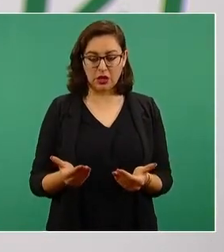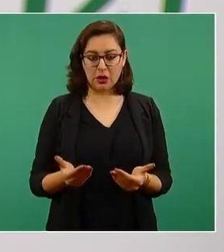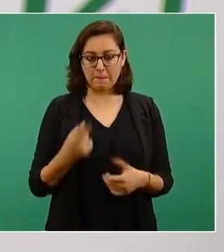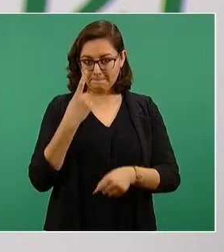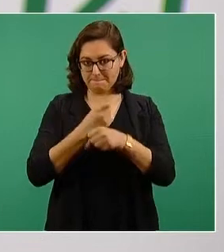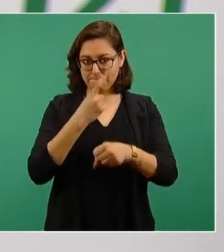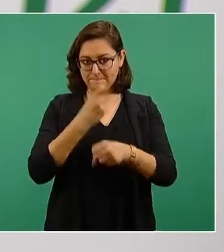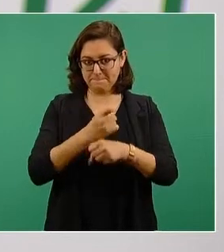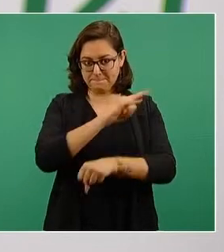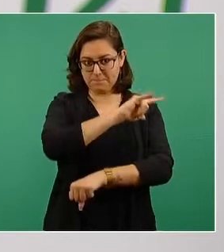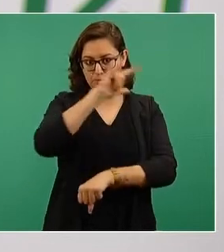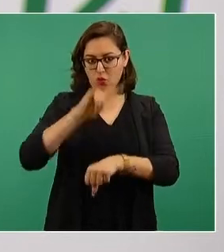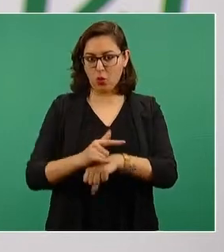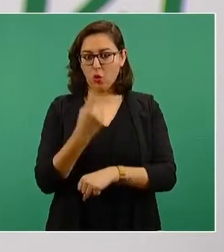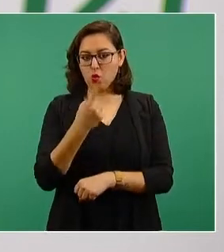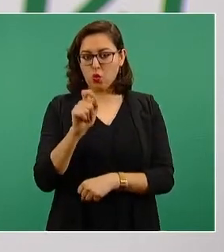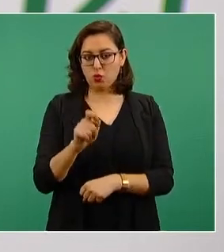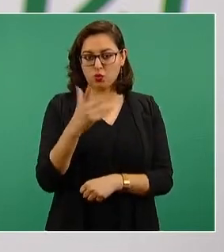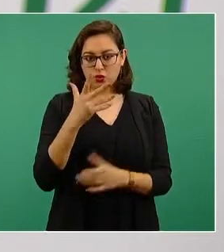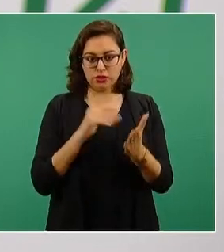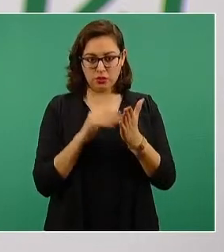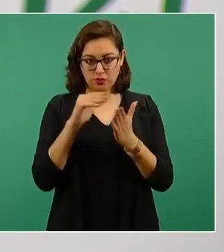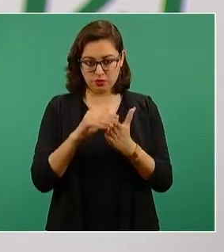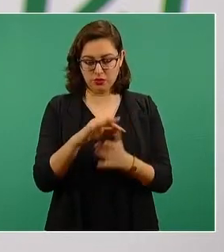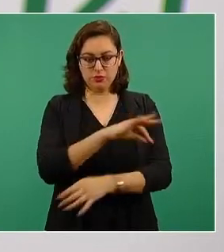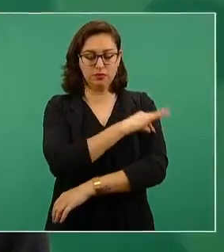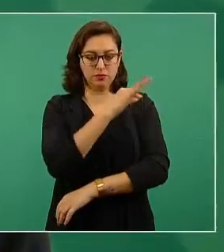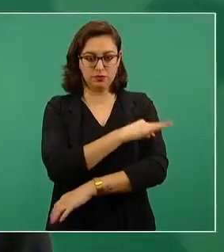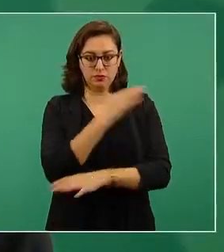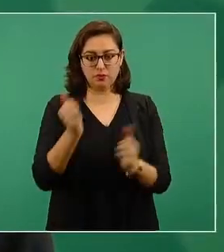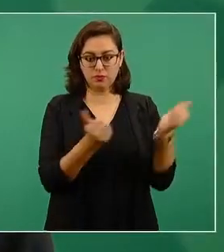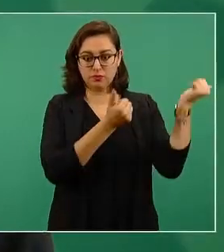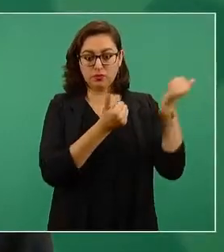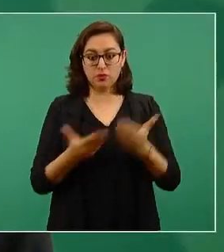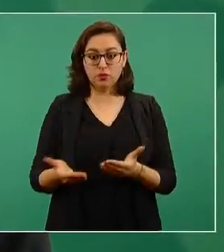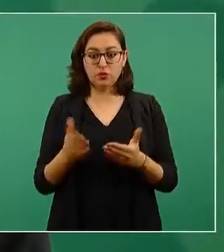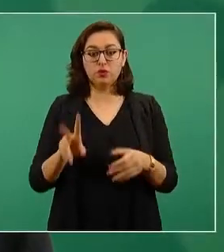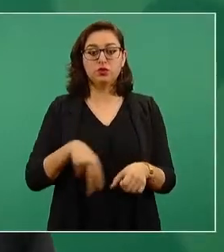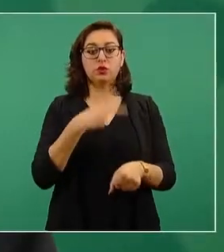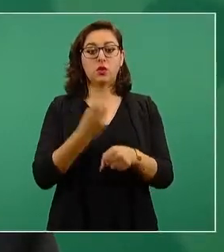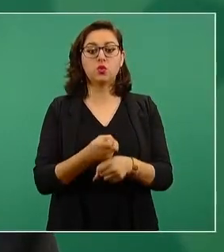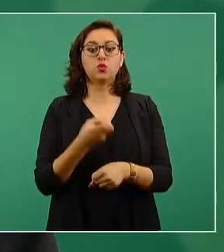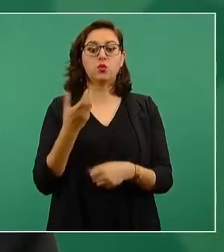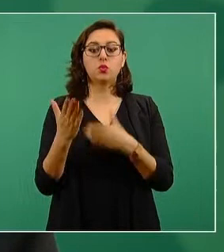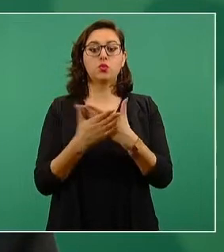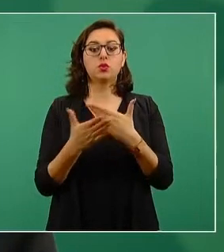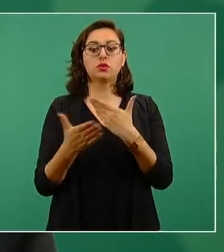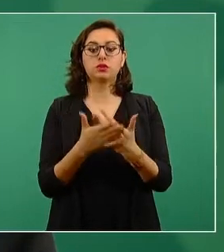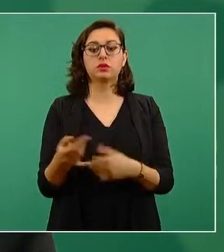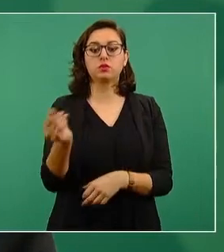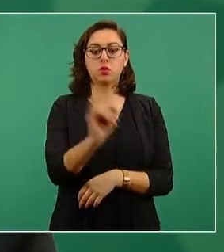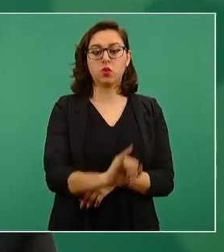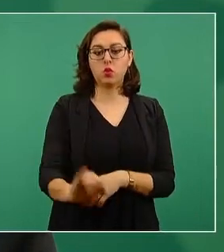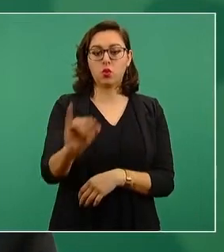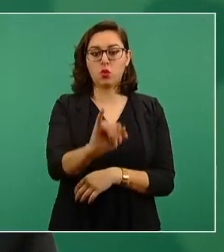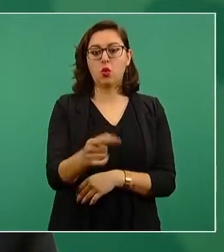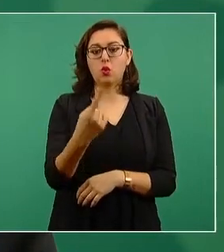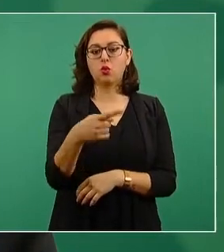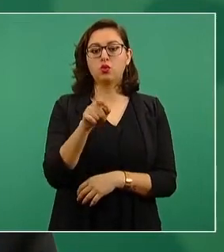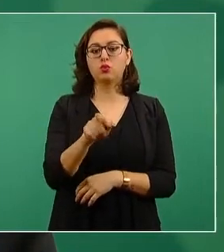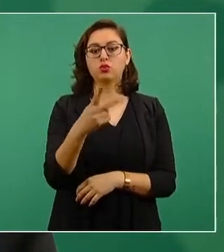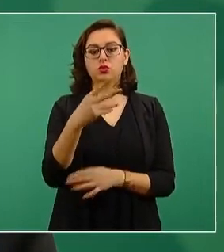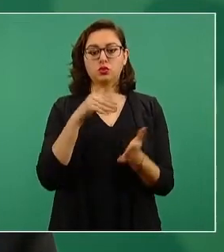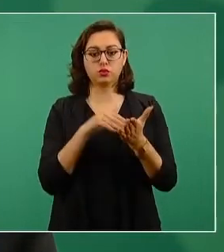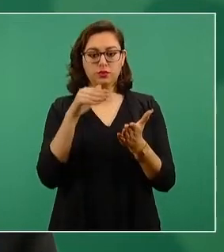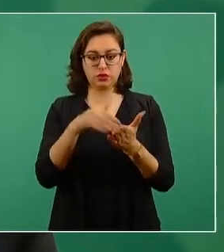envío de 1.5 millones de dosis, y el que sigue va a ser el día jueves con 1.2